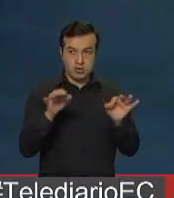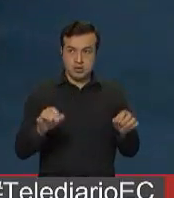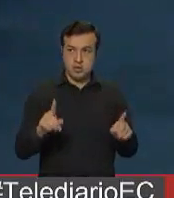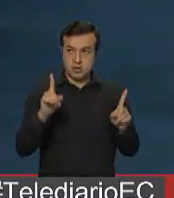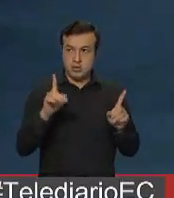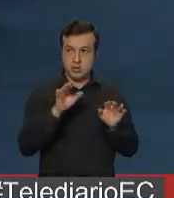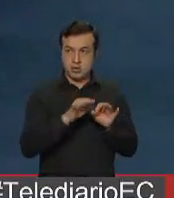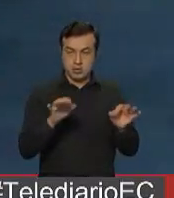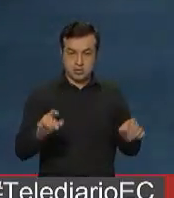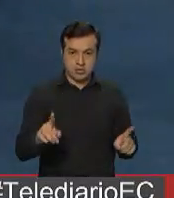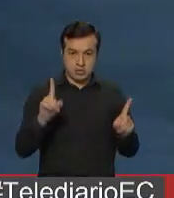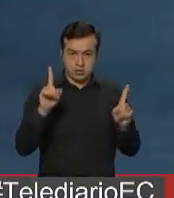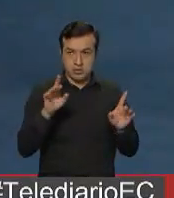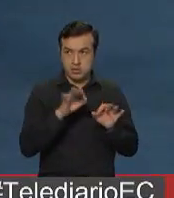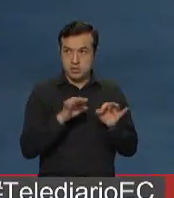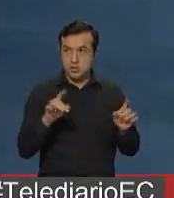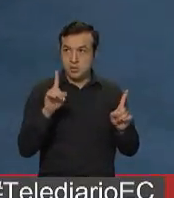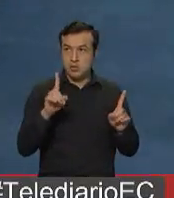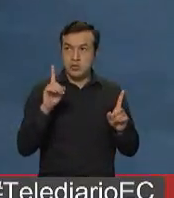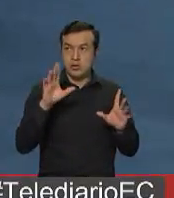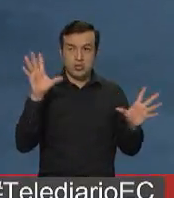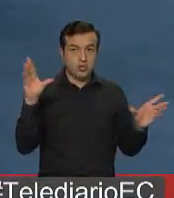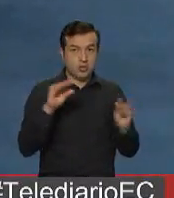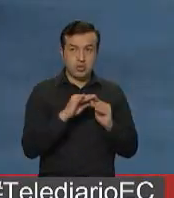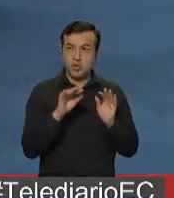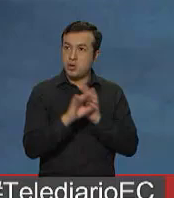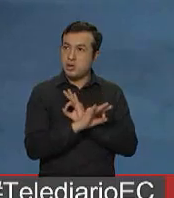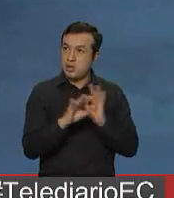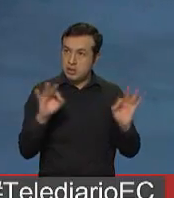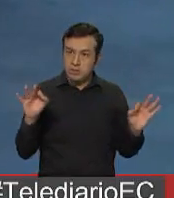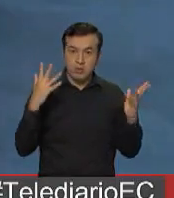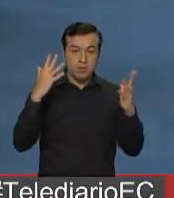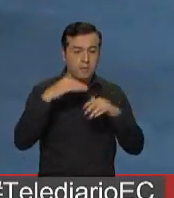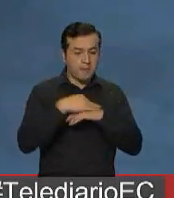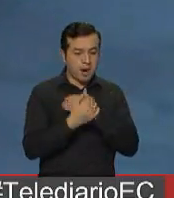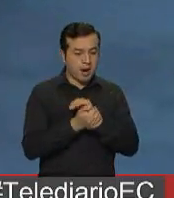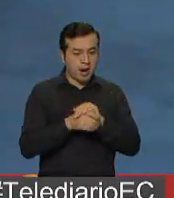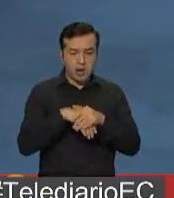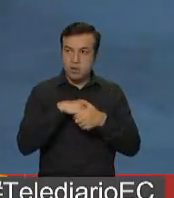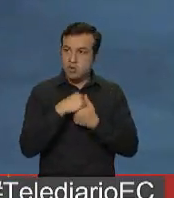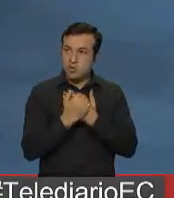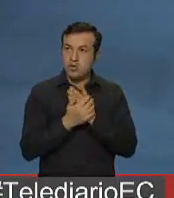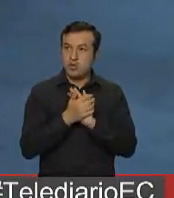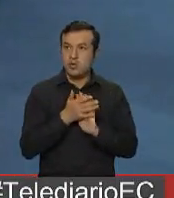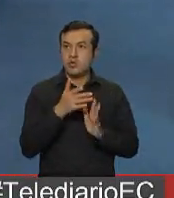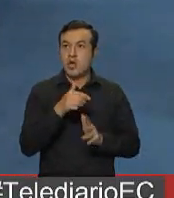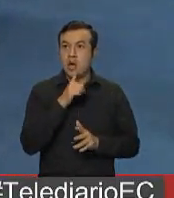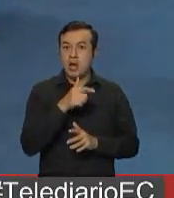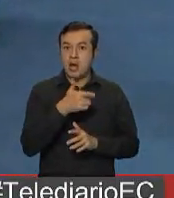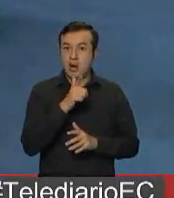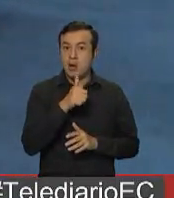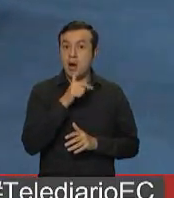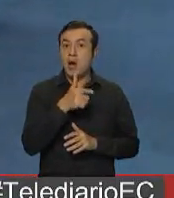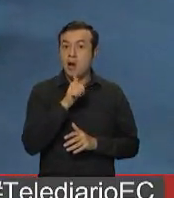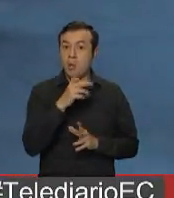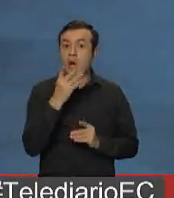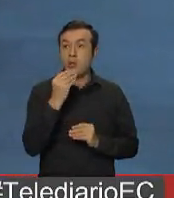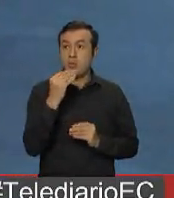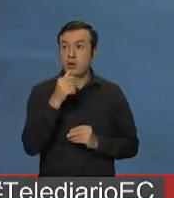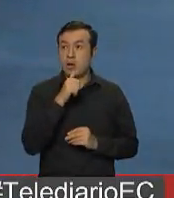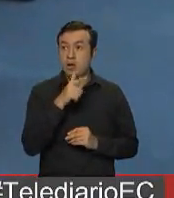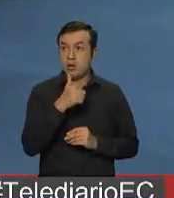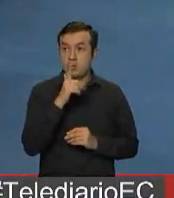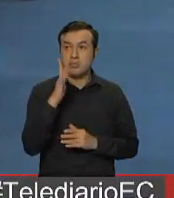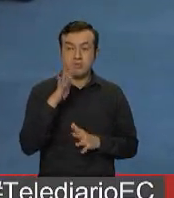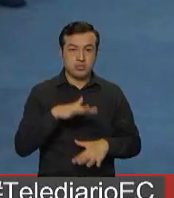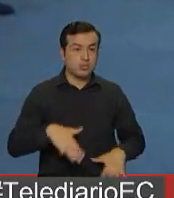Vamos avanzando, José Luis. Perfecto. Muchísima higiene, muchísimo lavado de manos, hidratación. Sabemos que es importante beber con bastante frecuencia. Se han